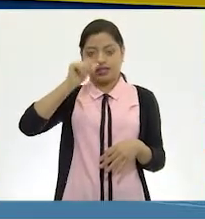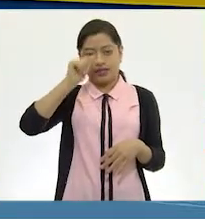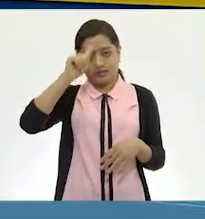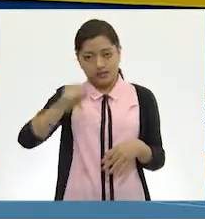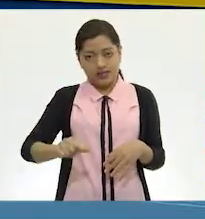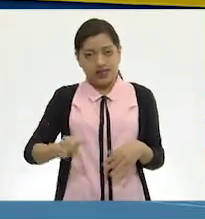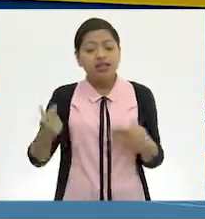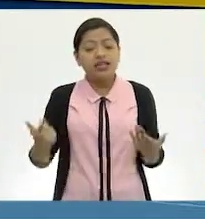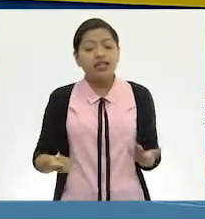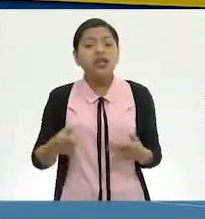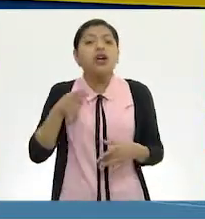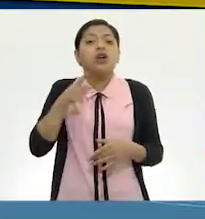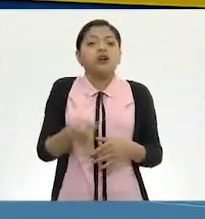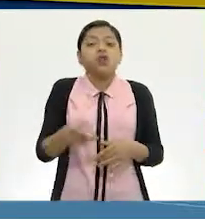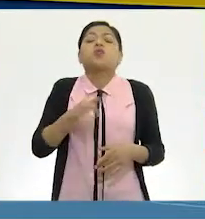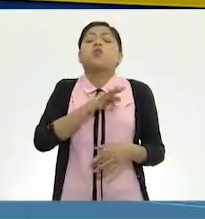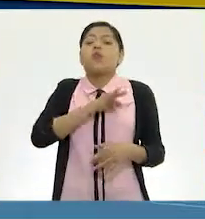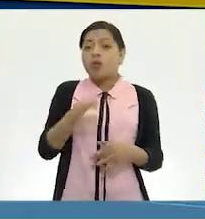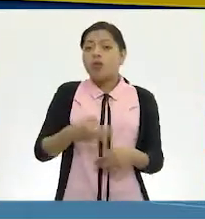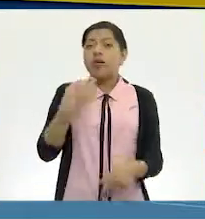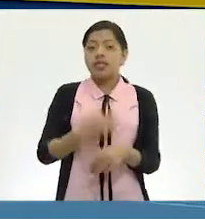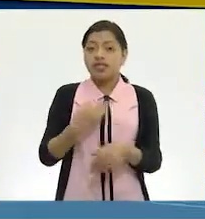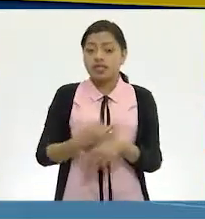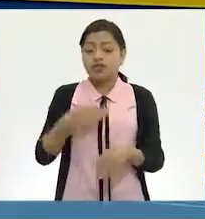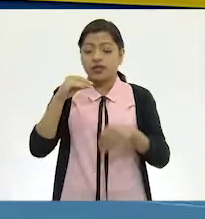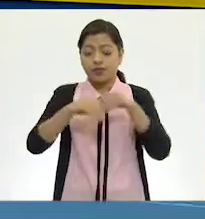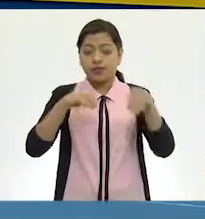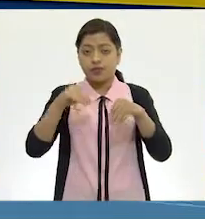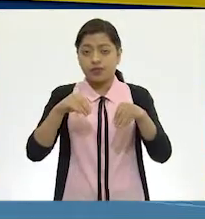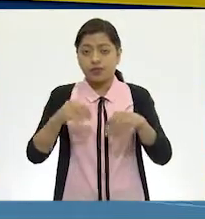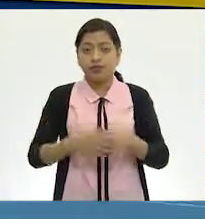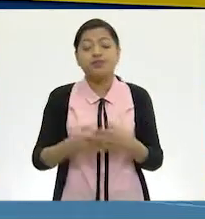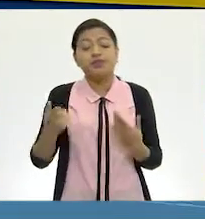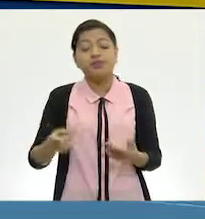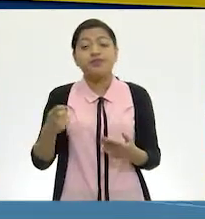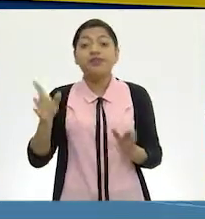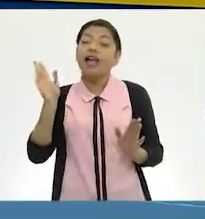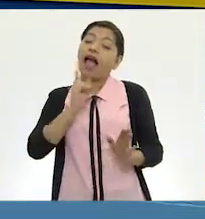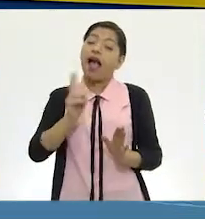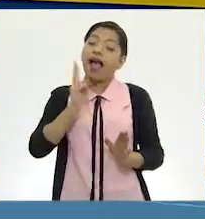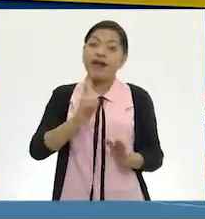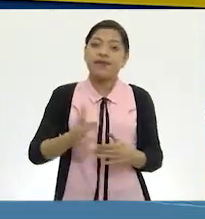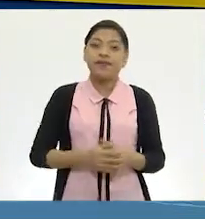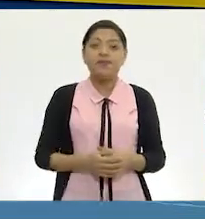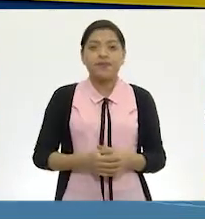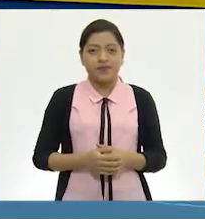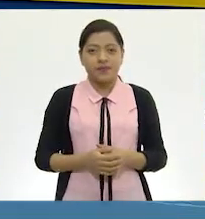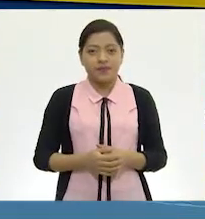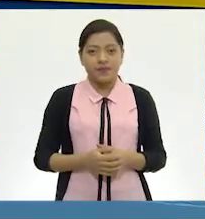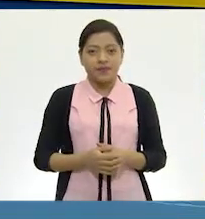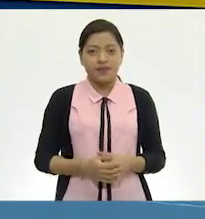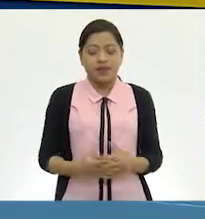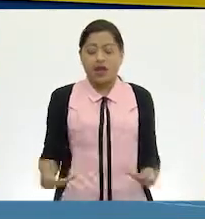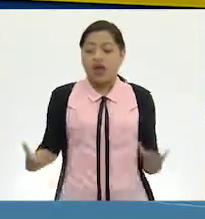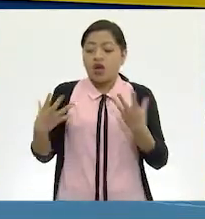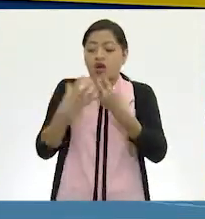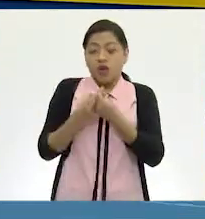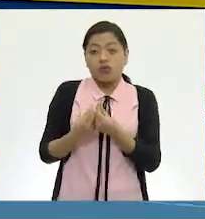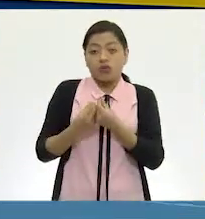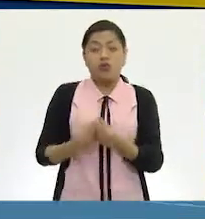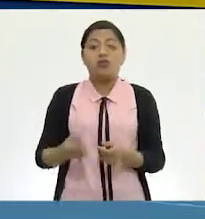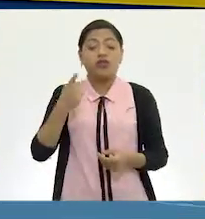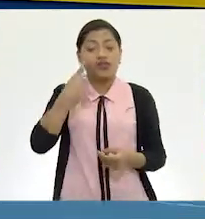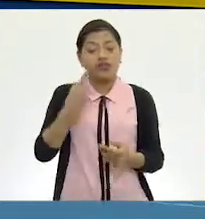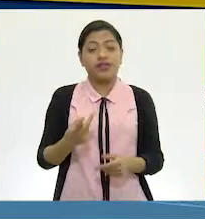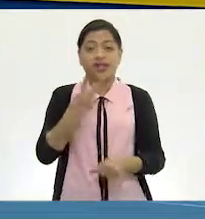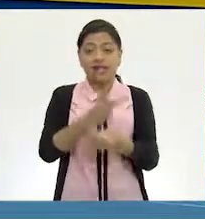ver si lo logramos en este programa. Muy bien. Entonces, ¿qué tal que lo hacemos de manera lúdica? Y vamos a invitar